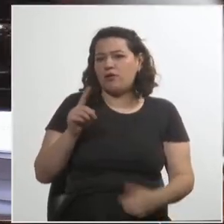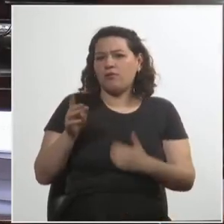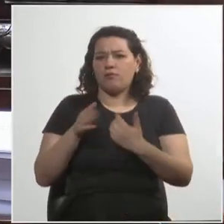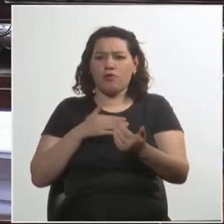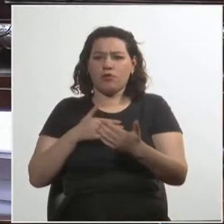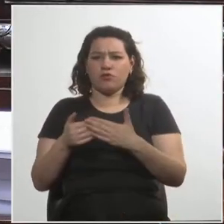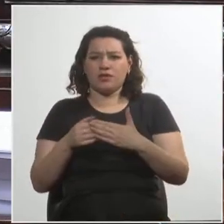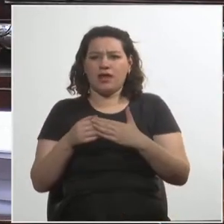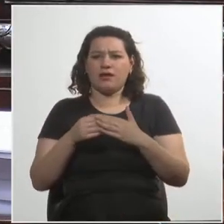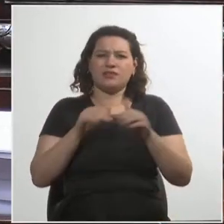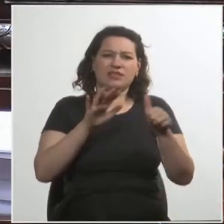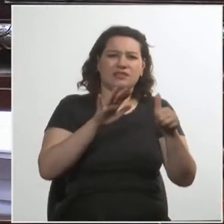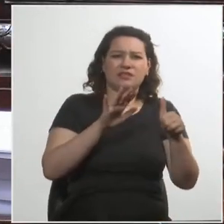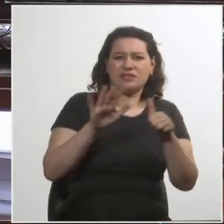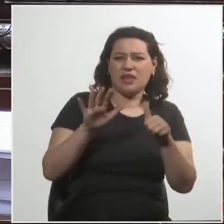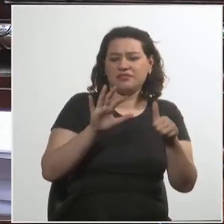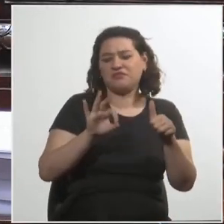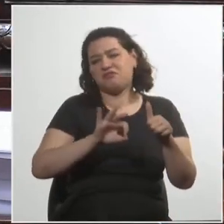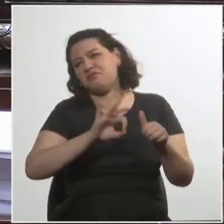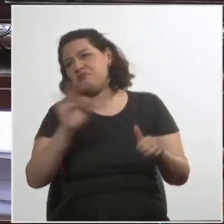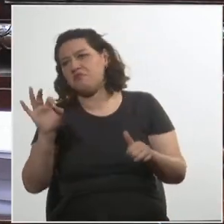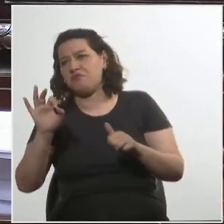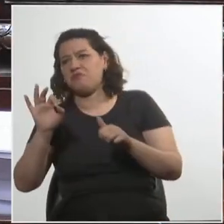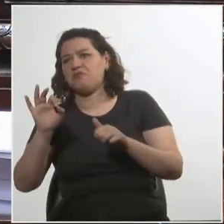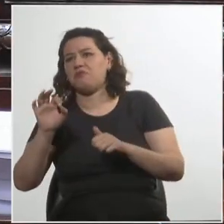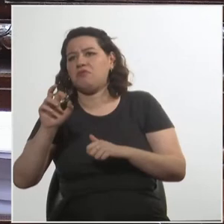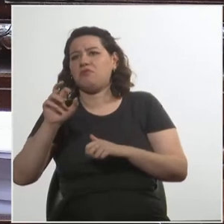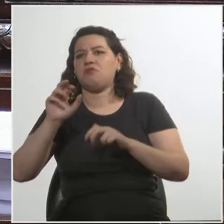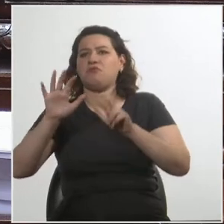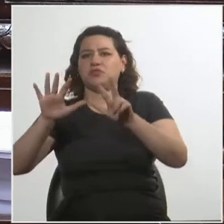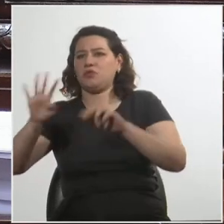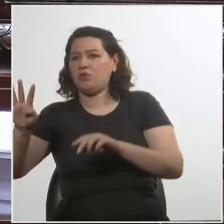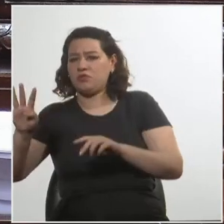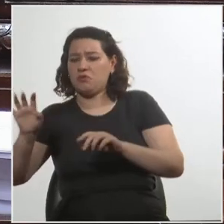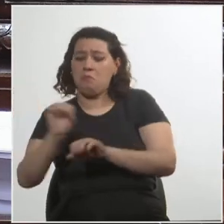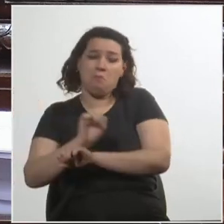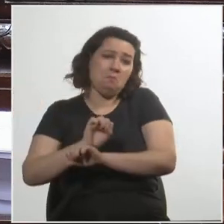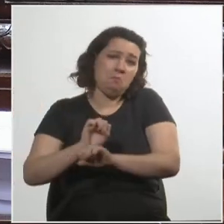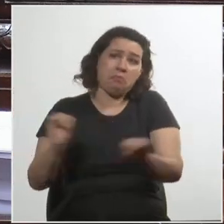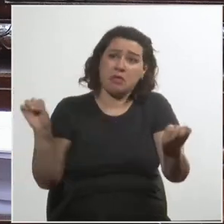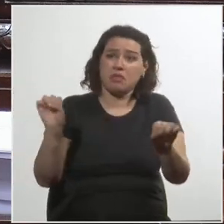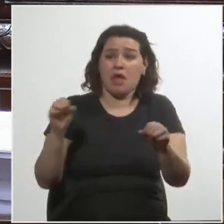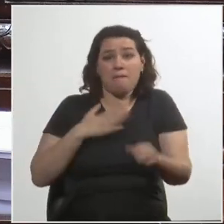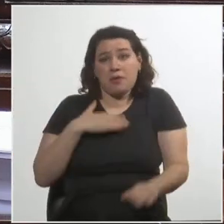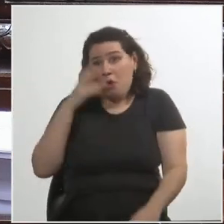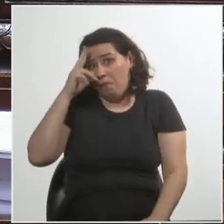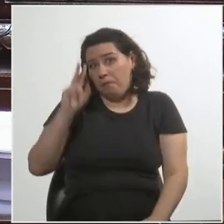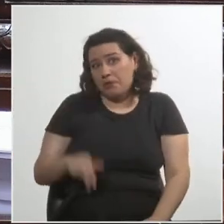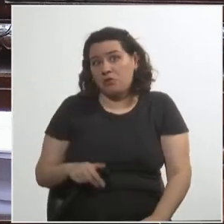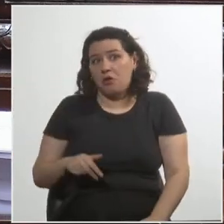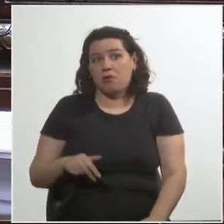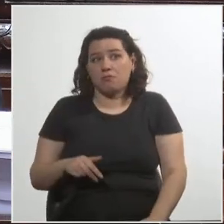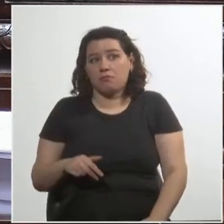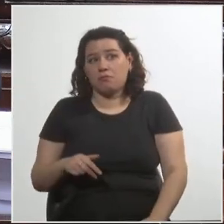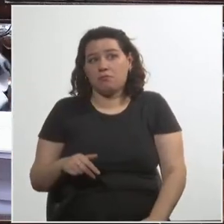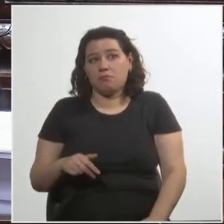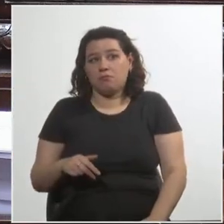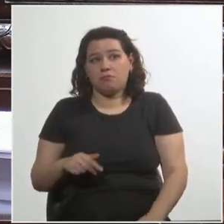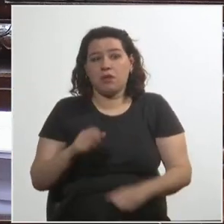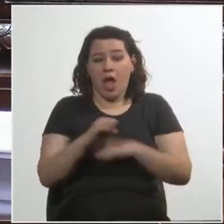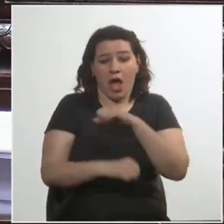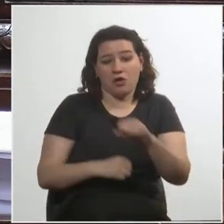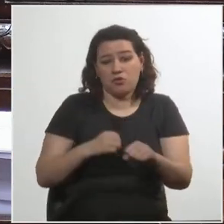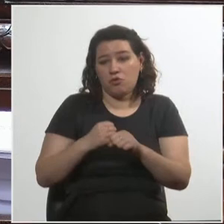76 o el año 84 perfectamente podríamos a mi juicio haber colocado el año